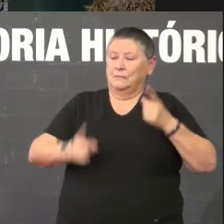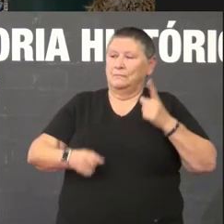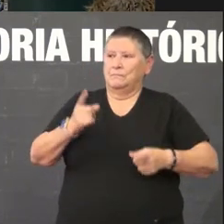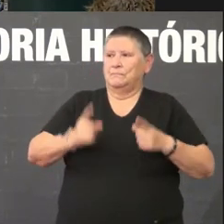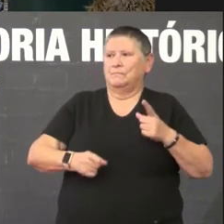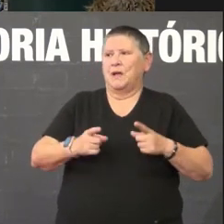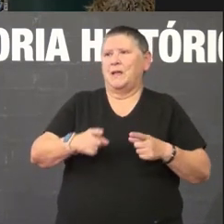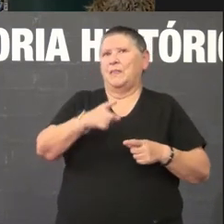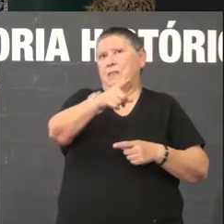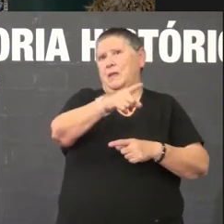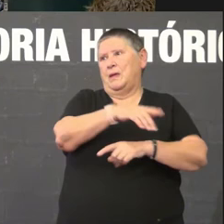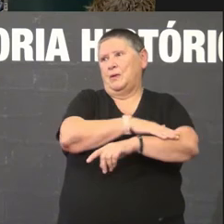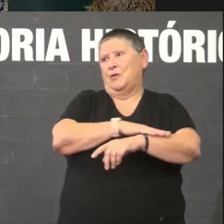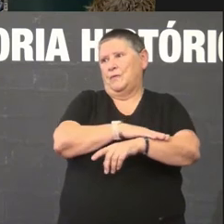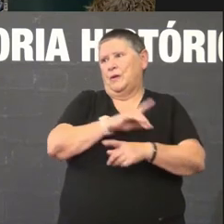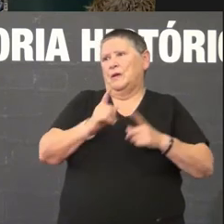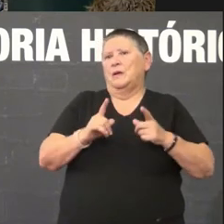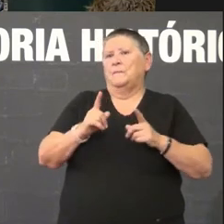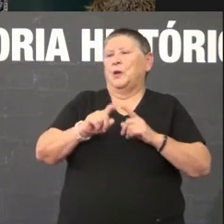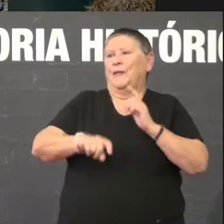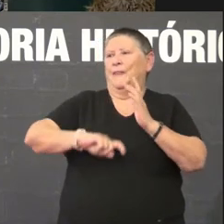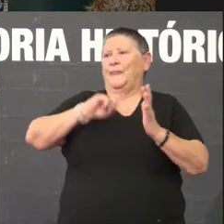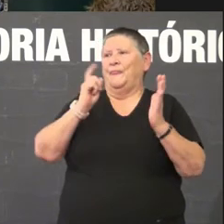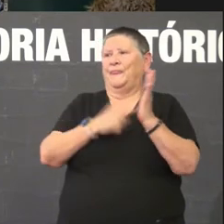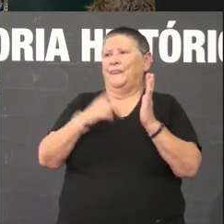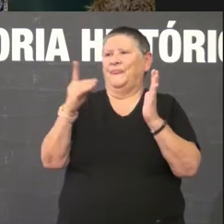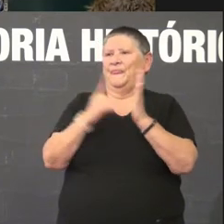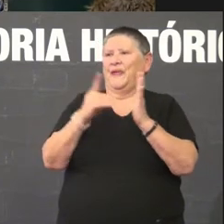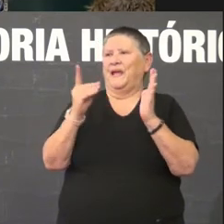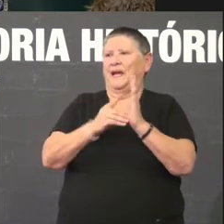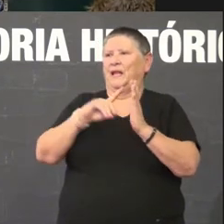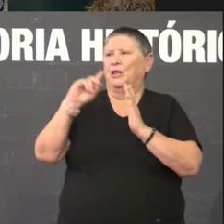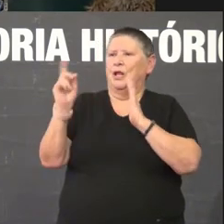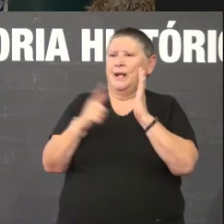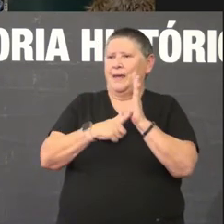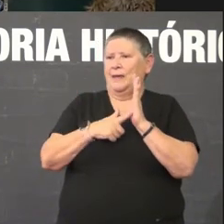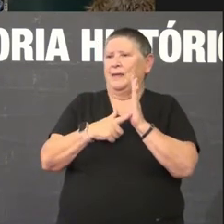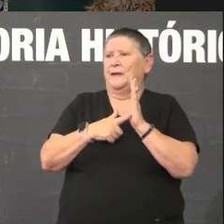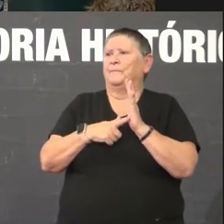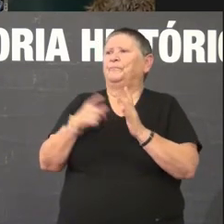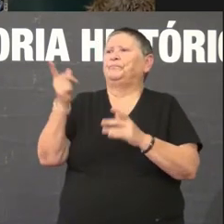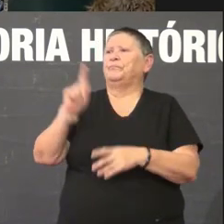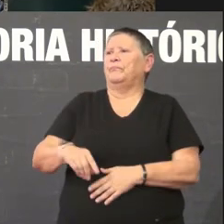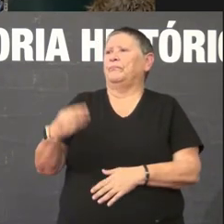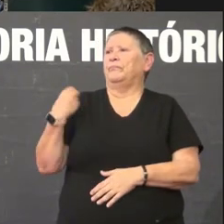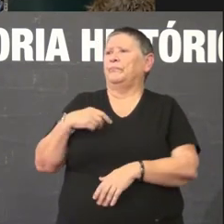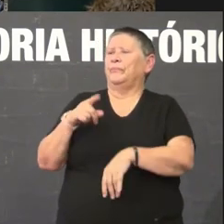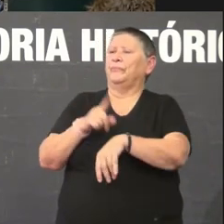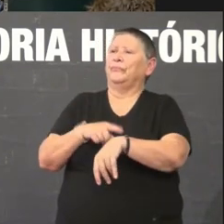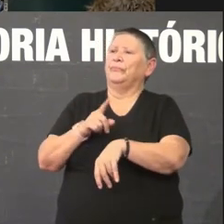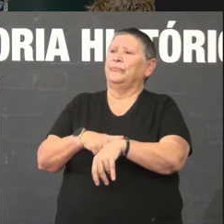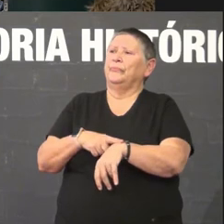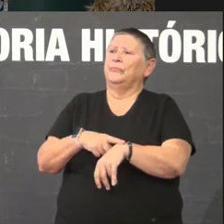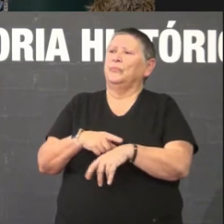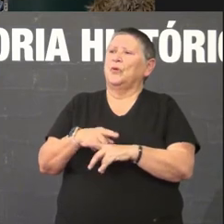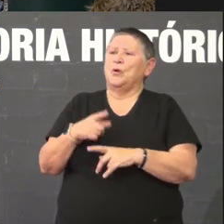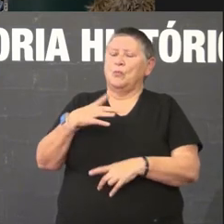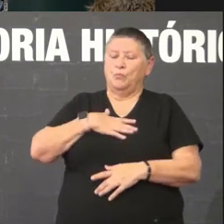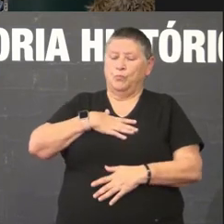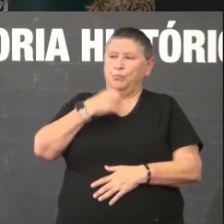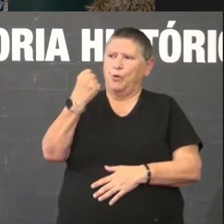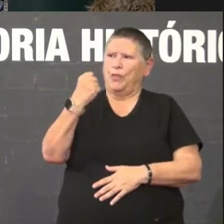a golpe de decreto-lei e ao mesmo tempo podemos ver tamén como o que o Poder